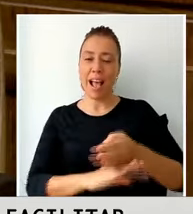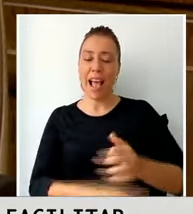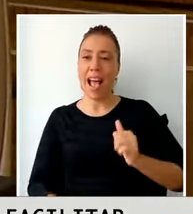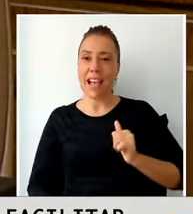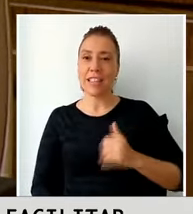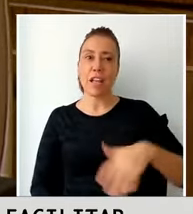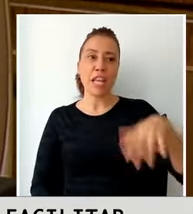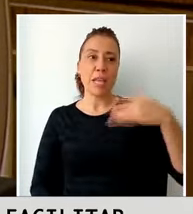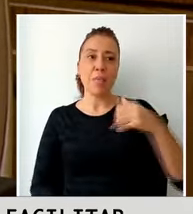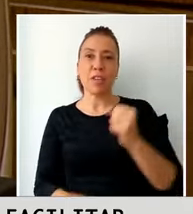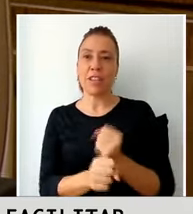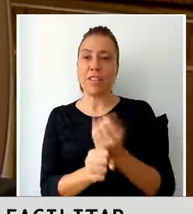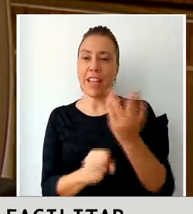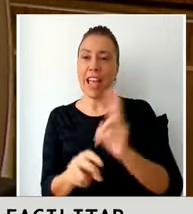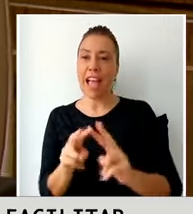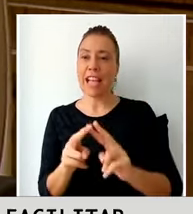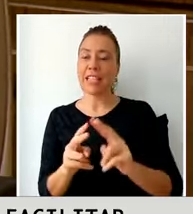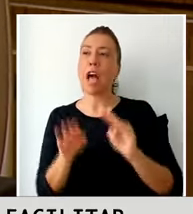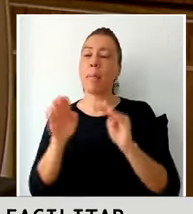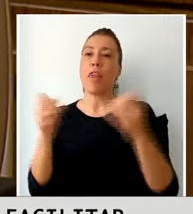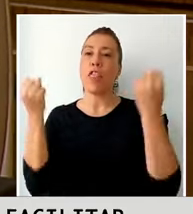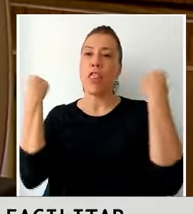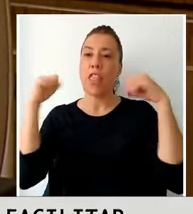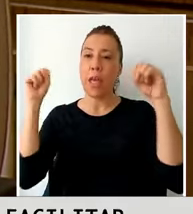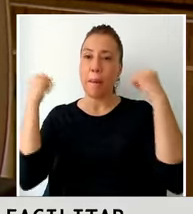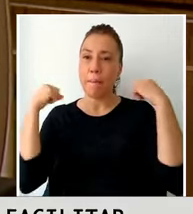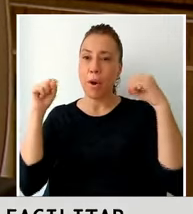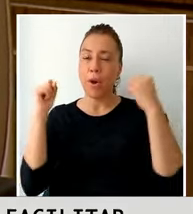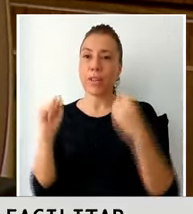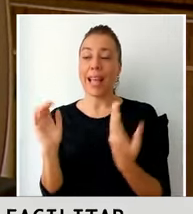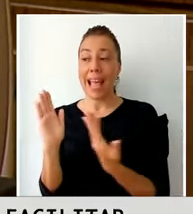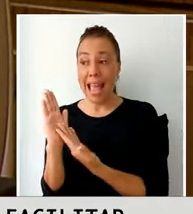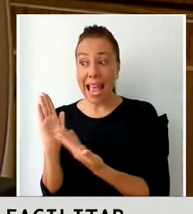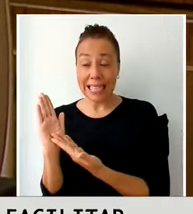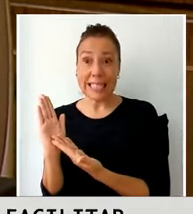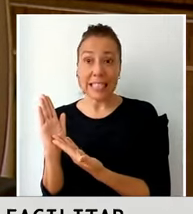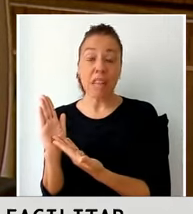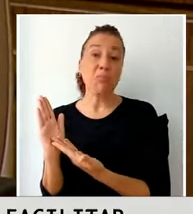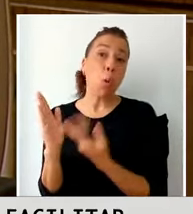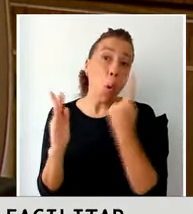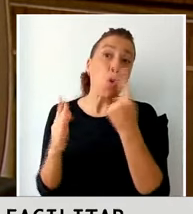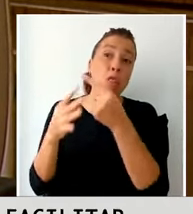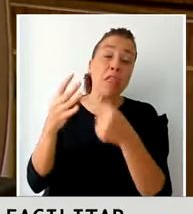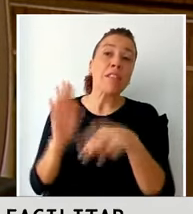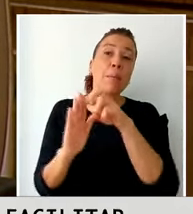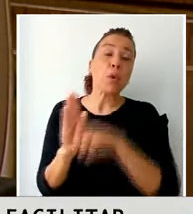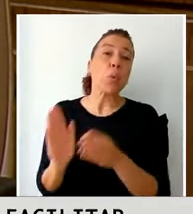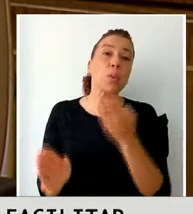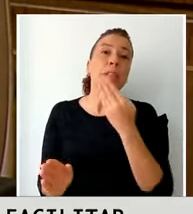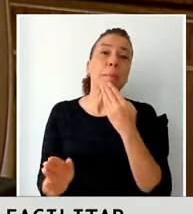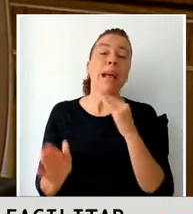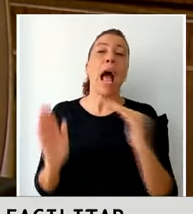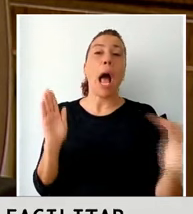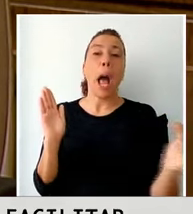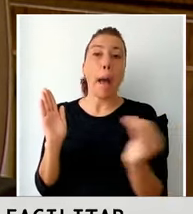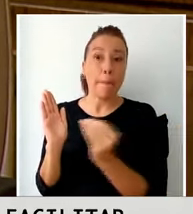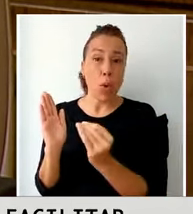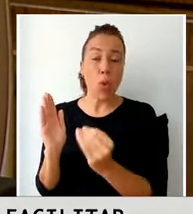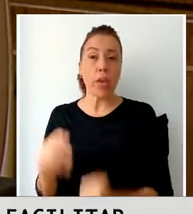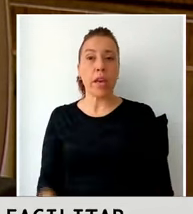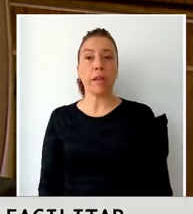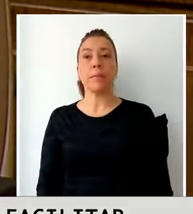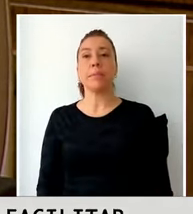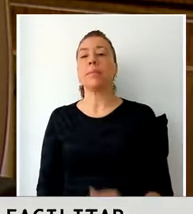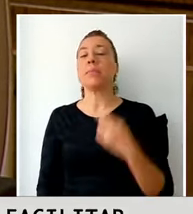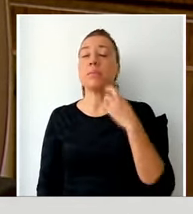que Está realizando en Pos del deporte y este es uno de los proyectos que usted también ha estado apoyando porque entendiendo